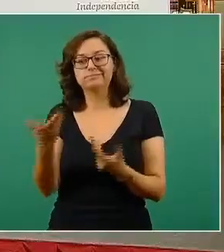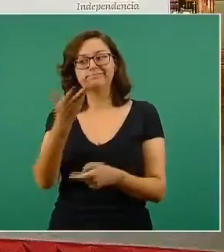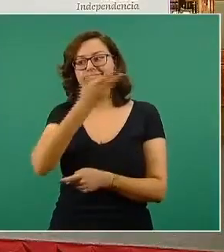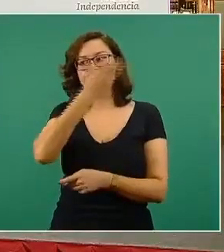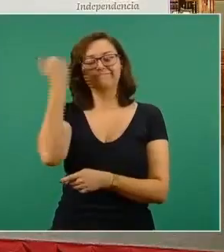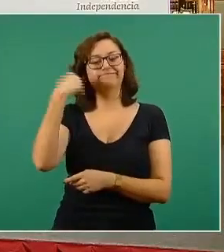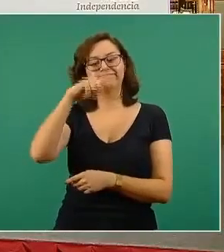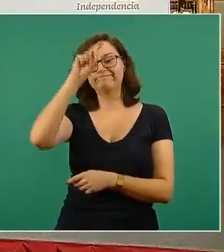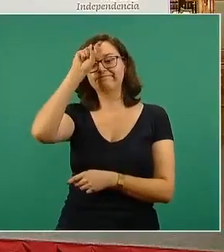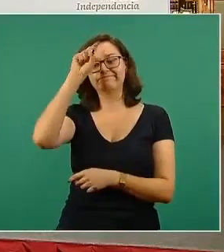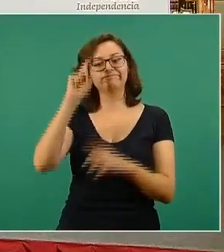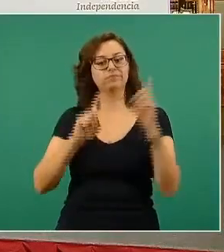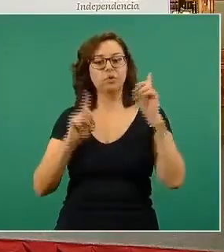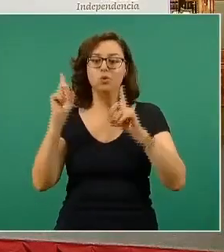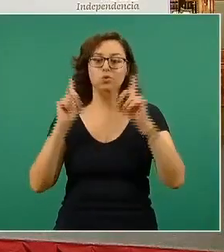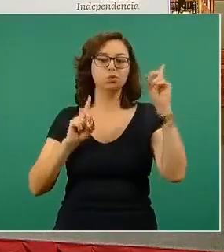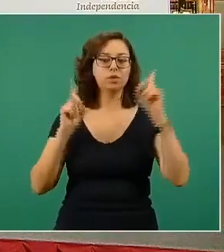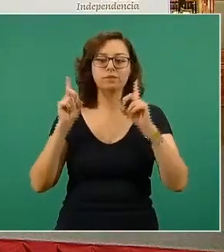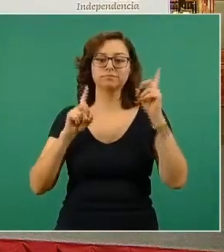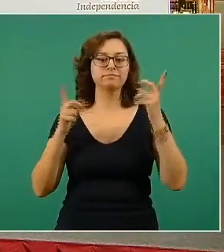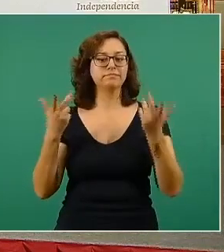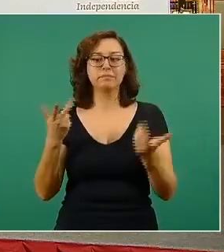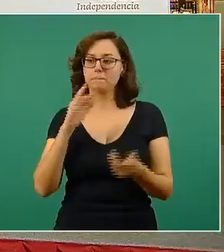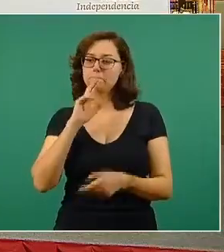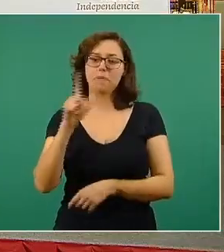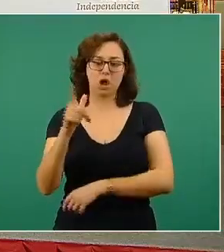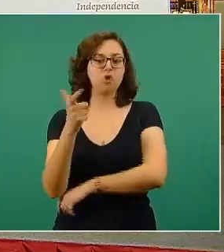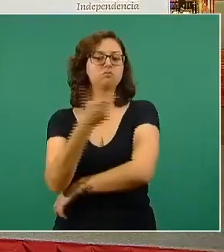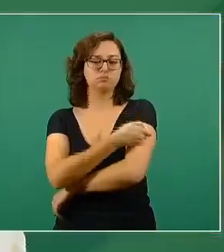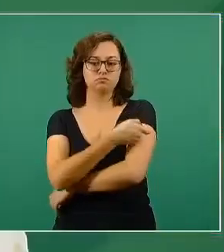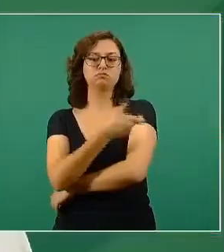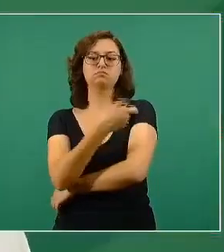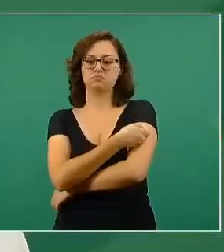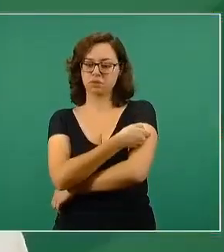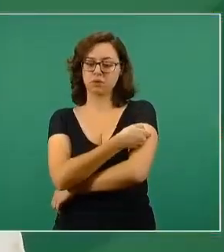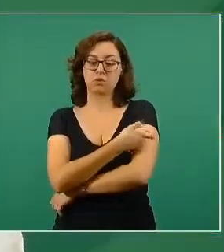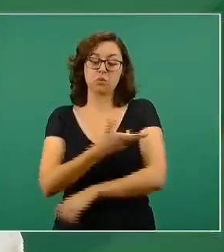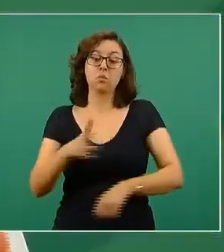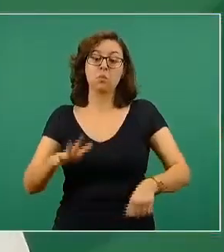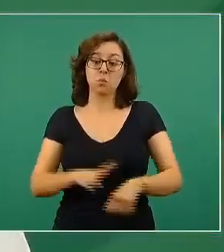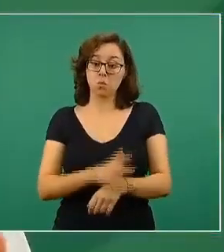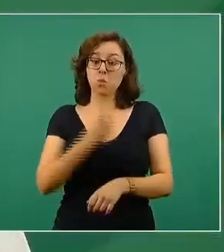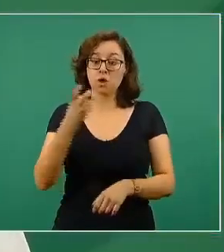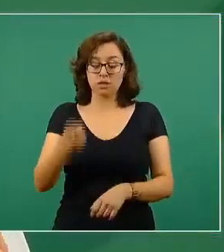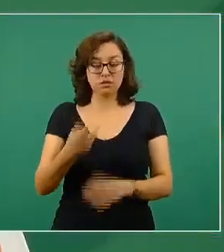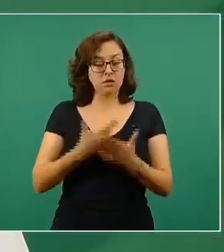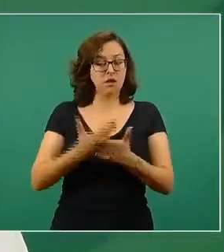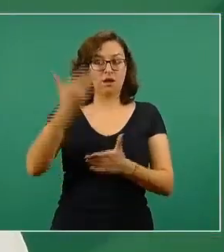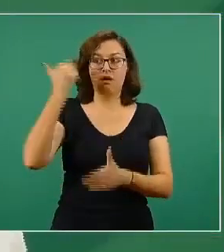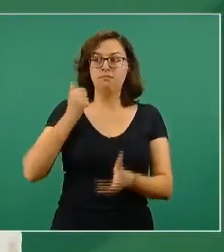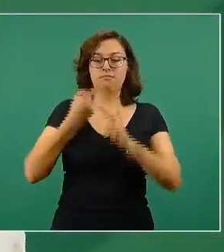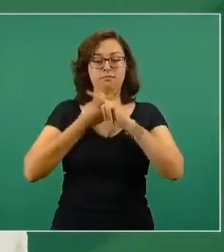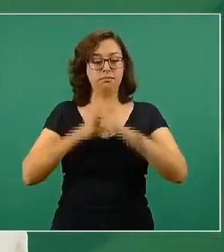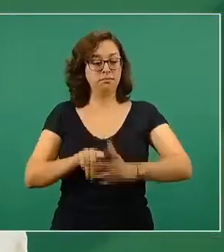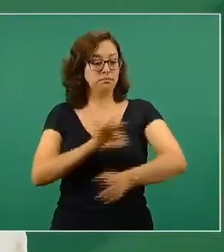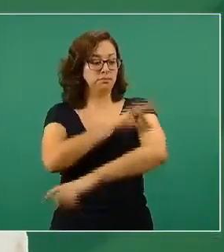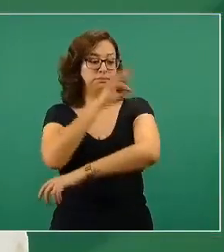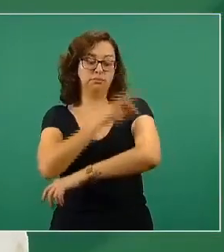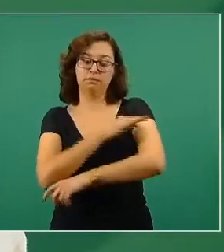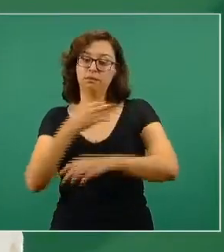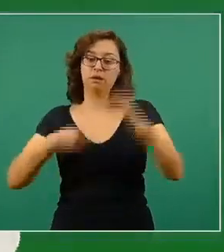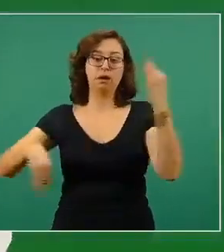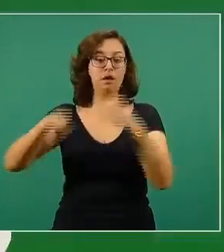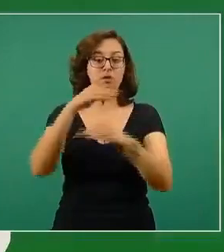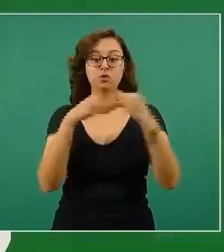necesitan vacuna. Entonces, como se especificó desde el inicio, estamos vacunando a todas las personas que deseen